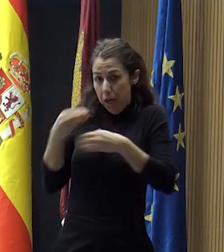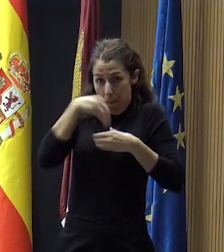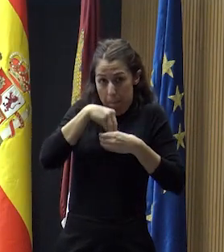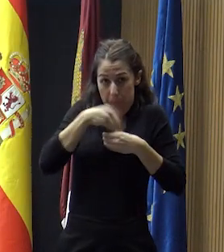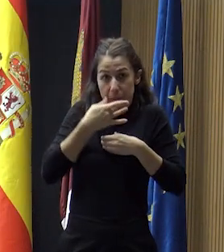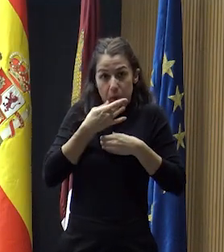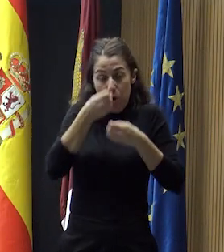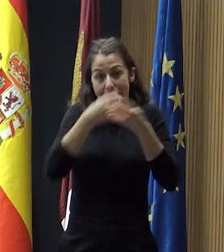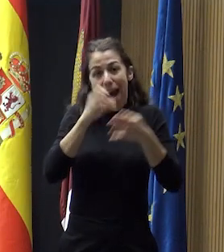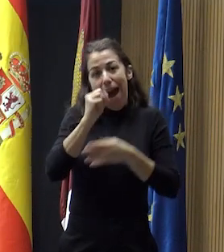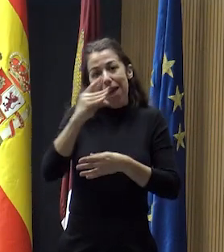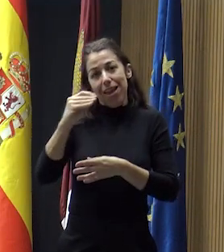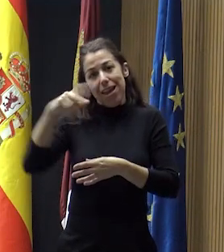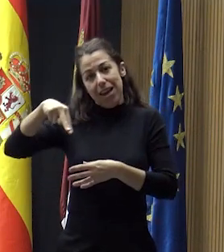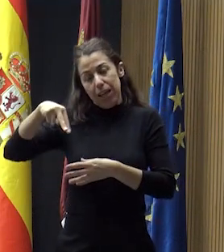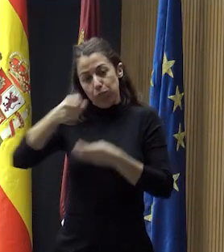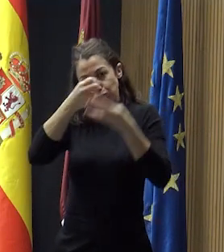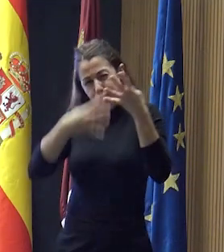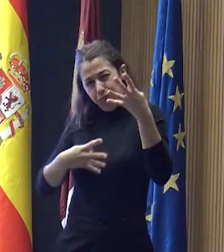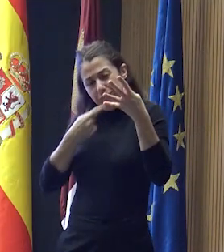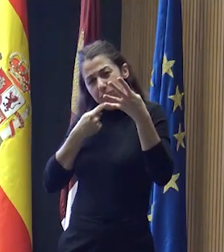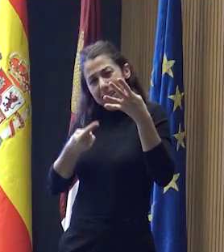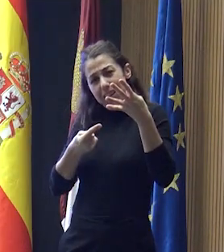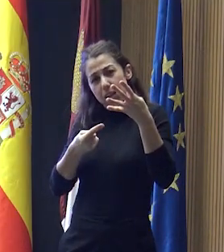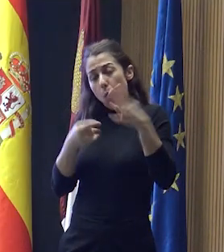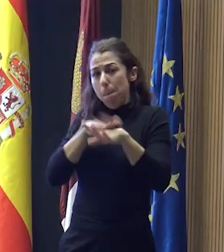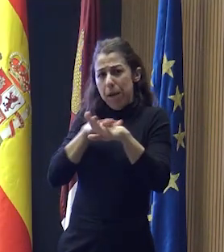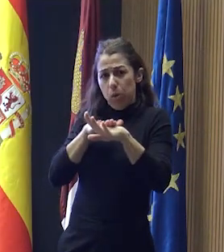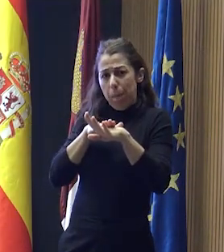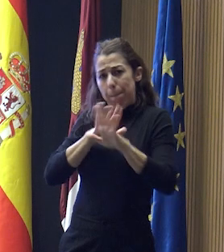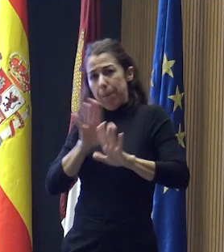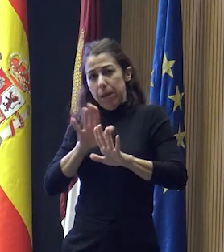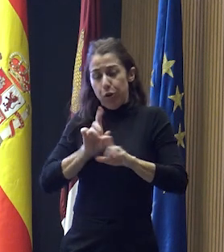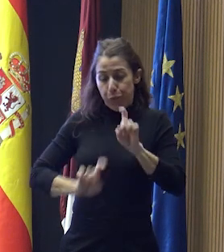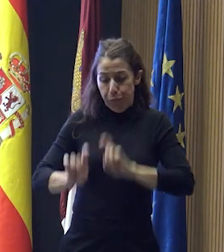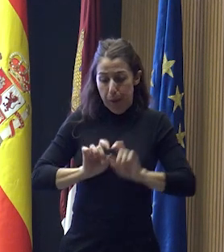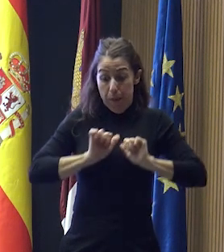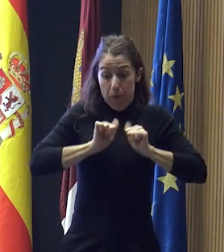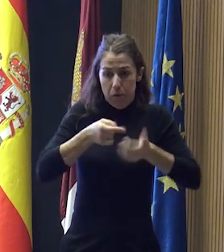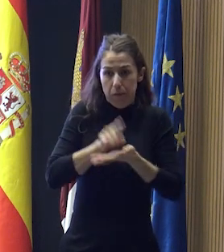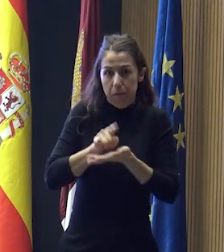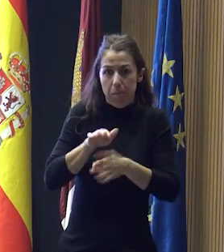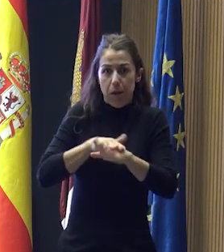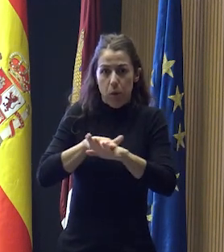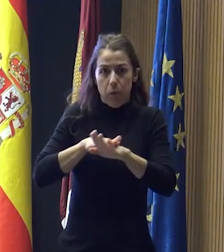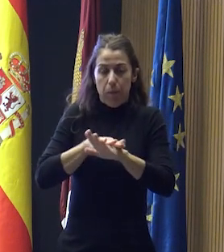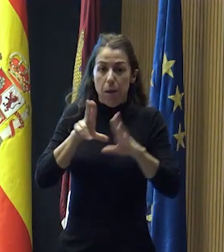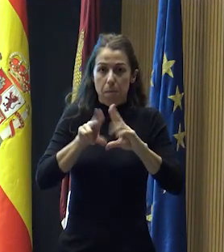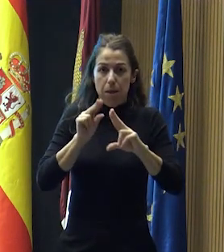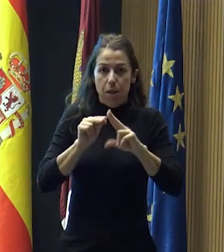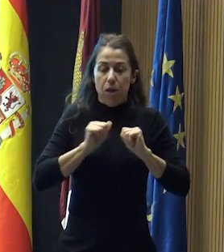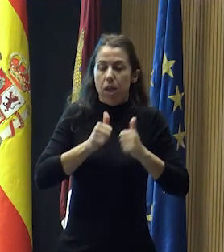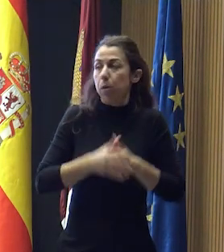esta secuencia de ADN que vemos aquí. ¿Qué ocurre? Uy, perdón. Vaya, ahora tengo que volver a empezar el vídeo, lo siento. A ver.